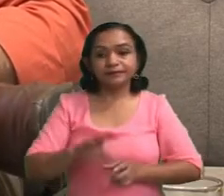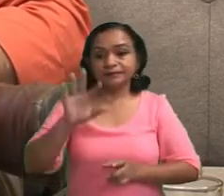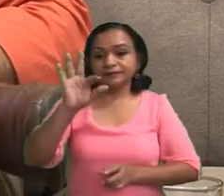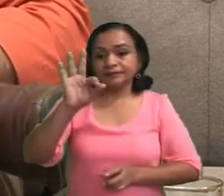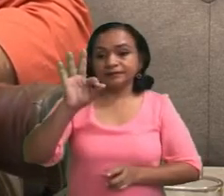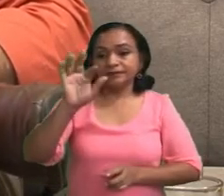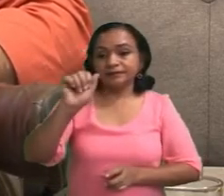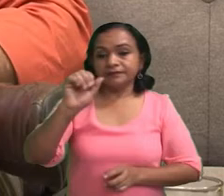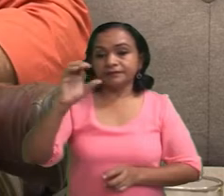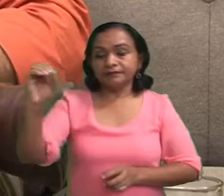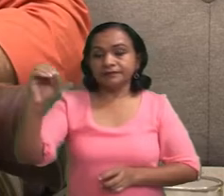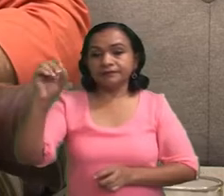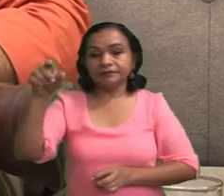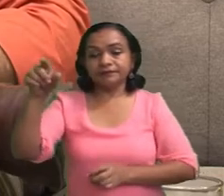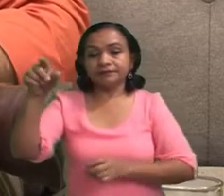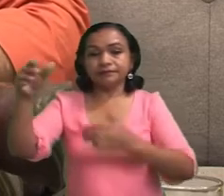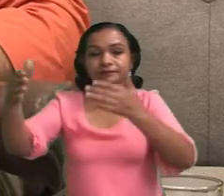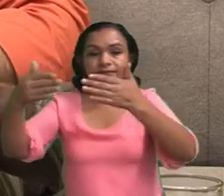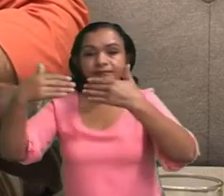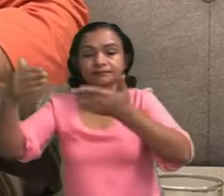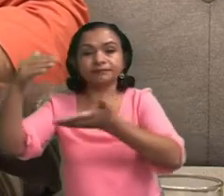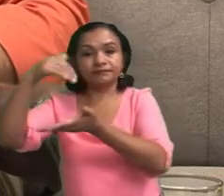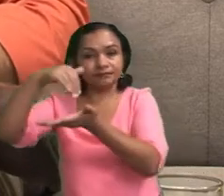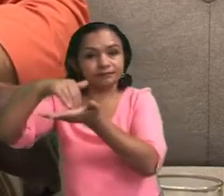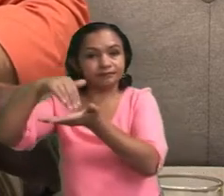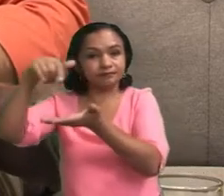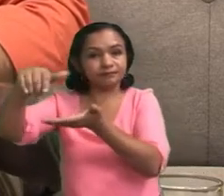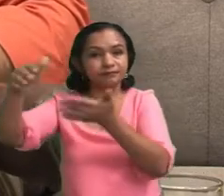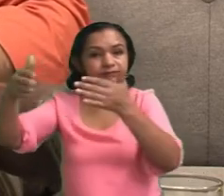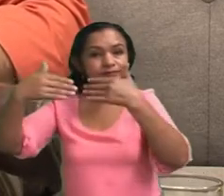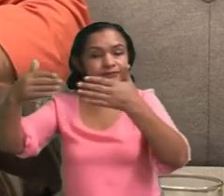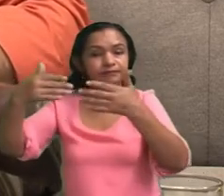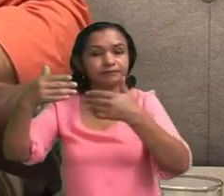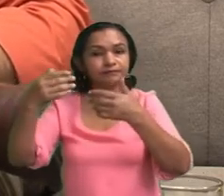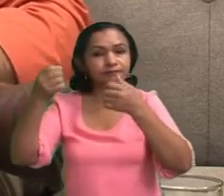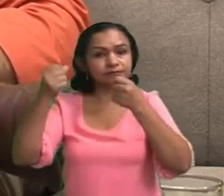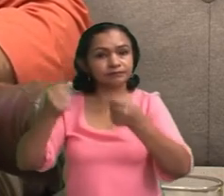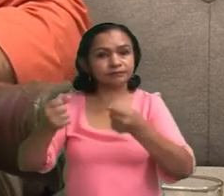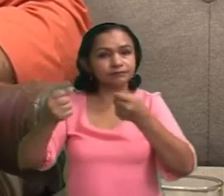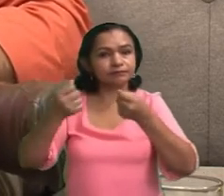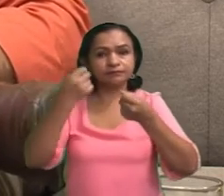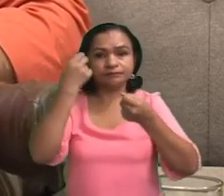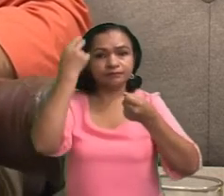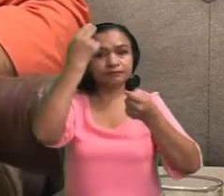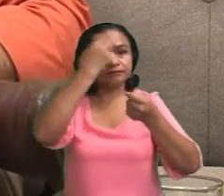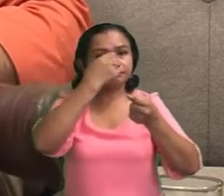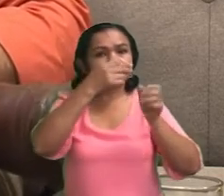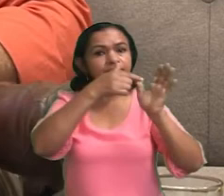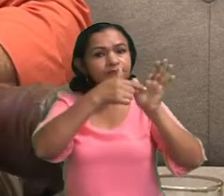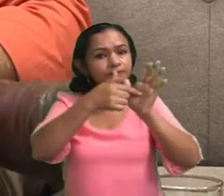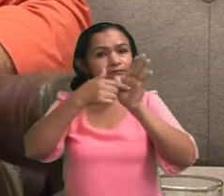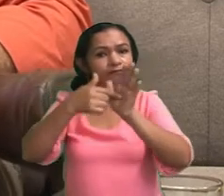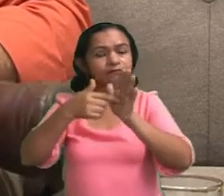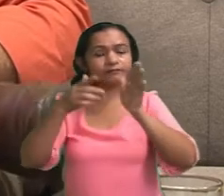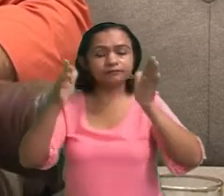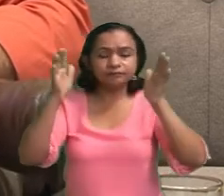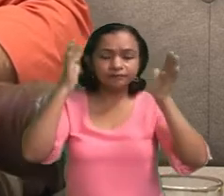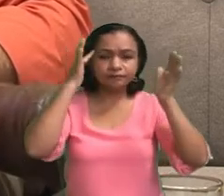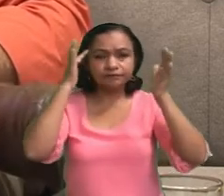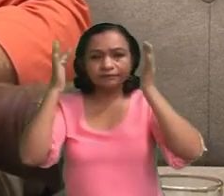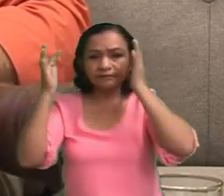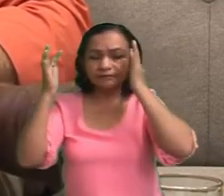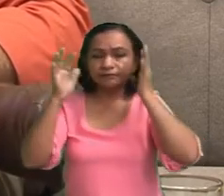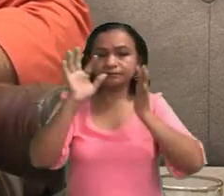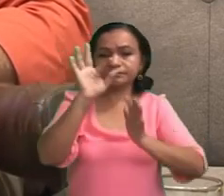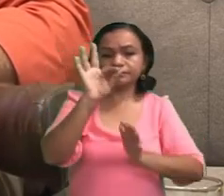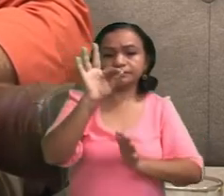tiene sede en Panamá, si no me equivoco, él es panameño. Okay. Y él nos hacía lógicamente una presentación de la preocupación que tiene la